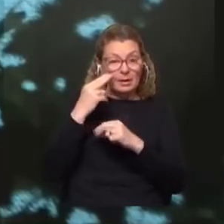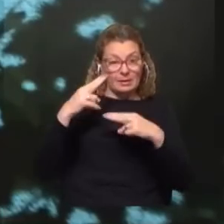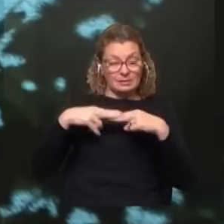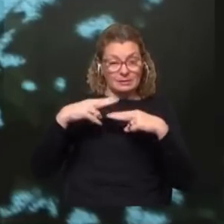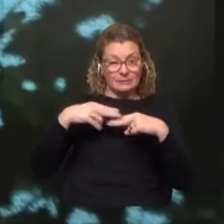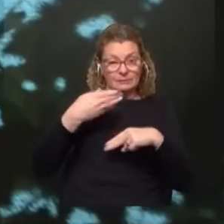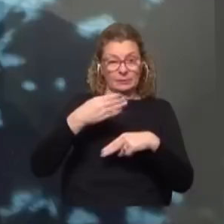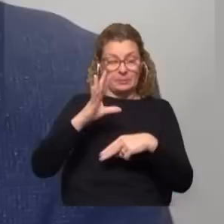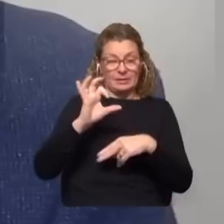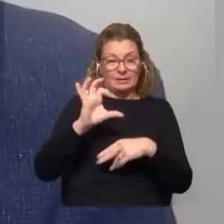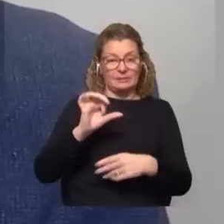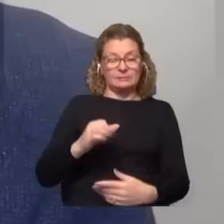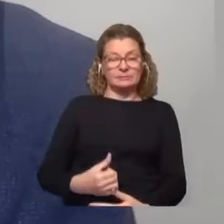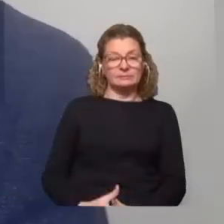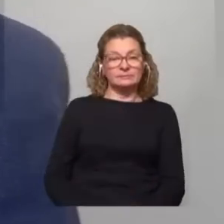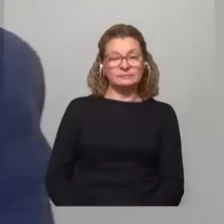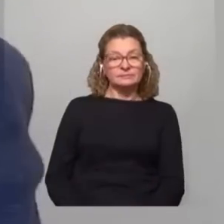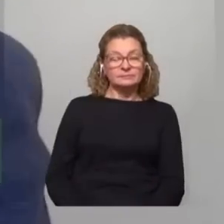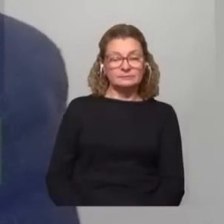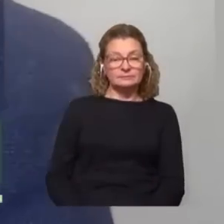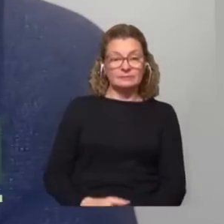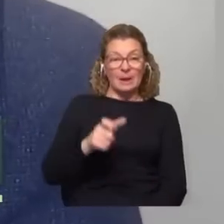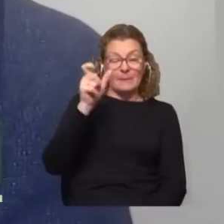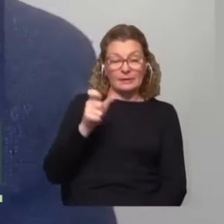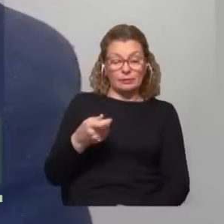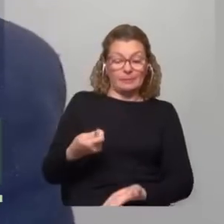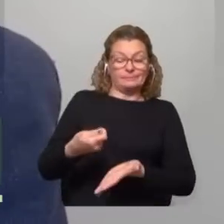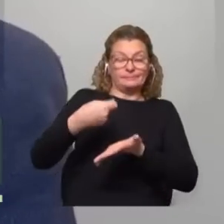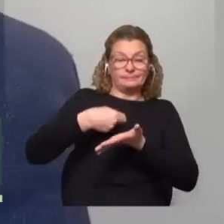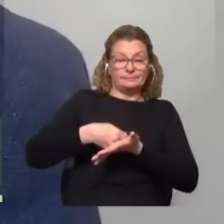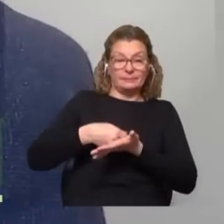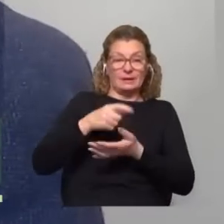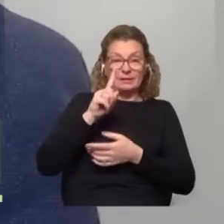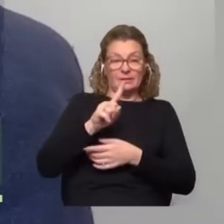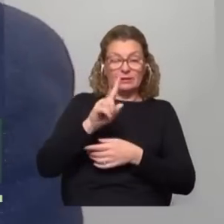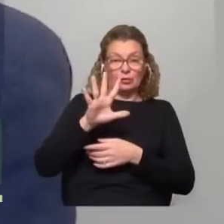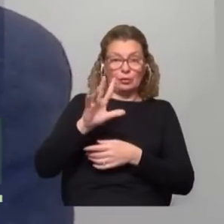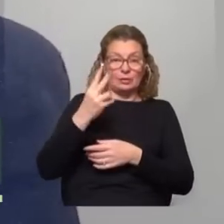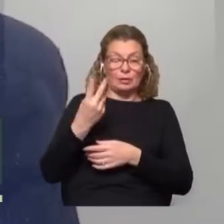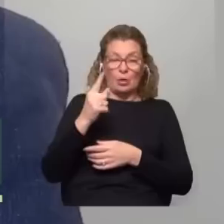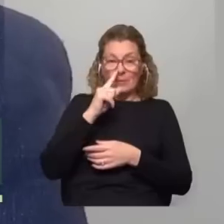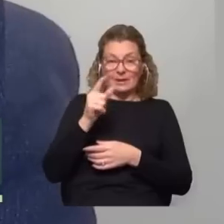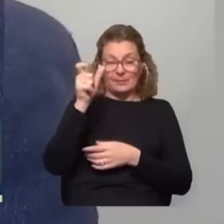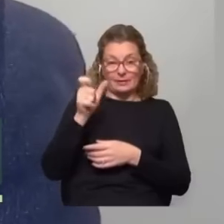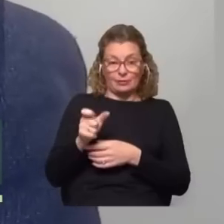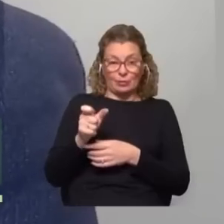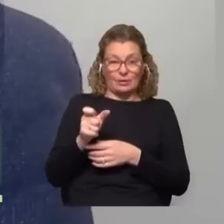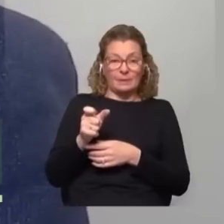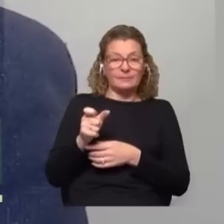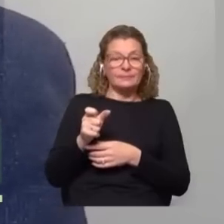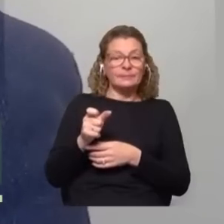del bps las personas que reciben la devolución son unas 152.000 personas que